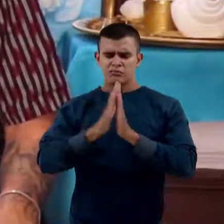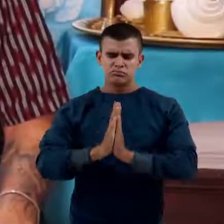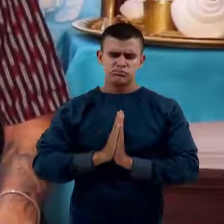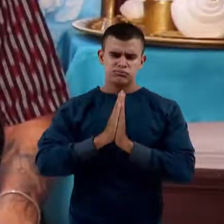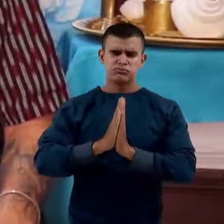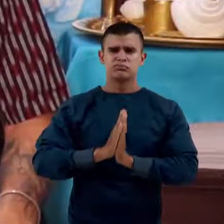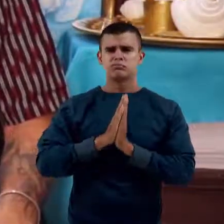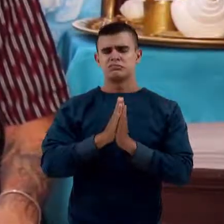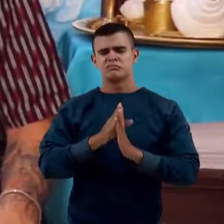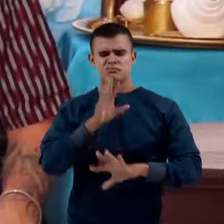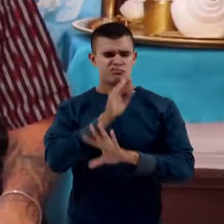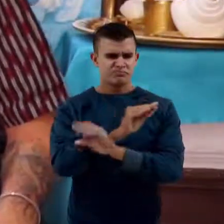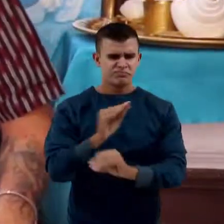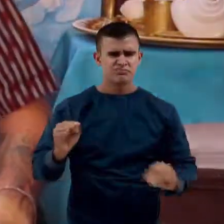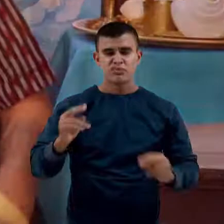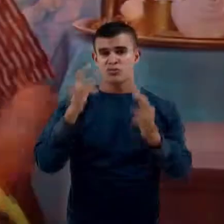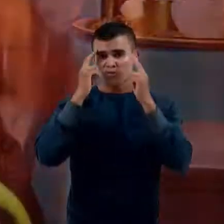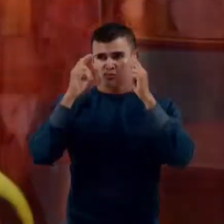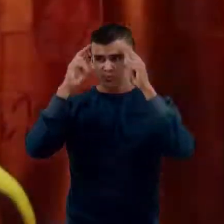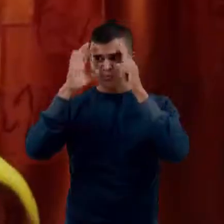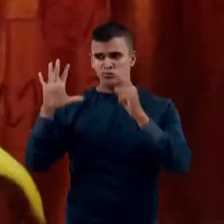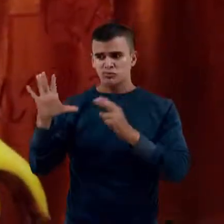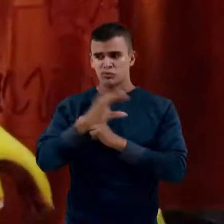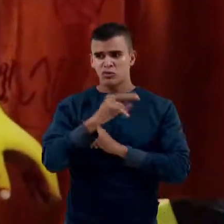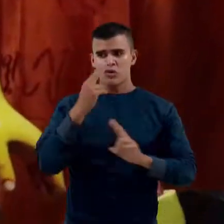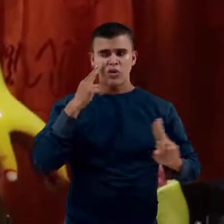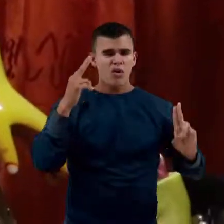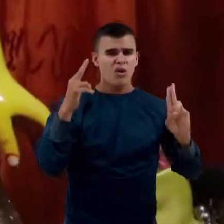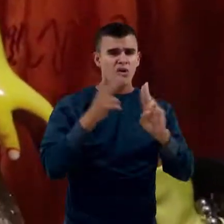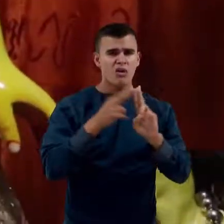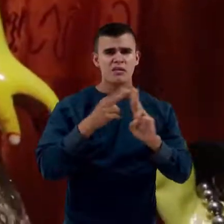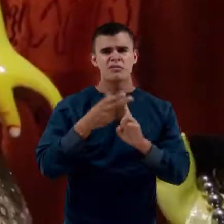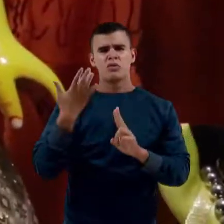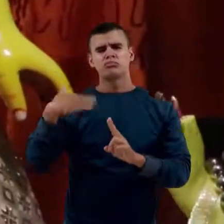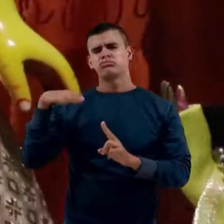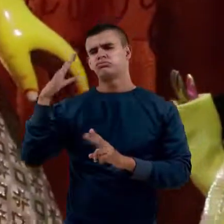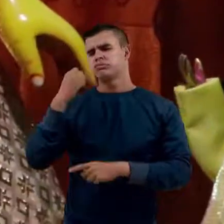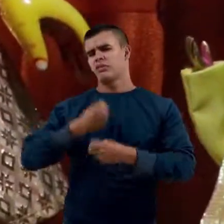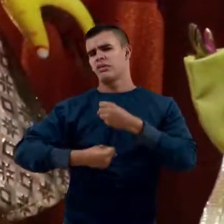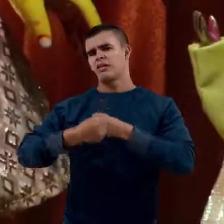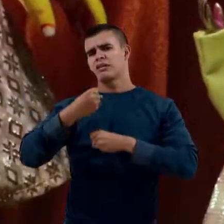este conocimiento a la gente hace una cantidad de años